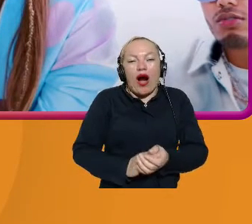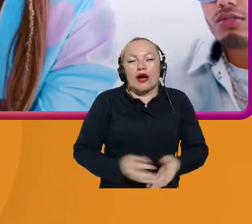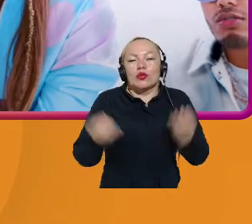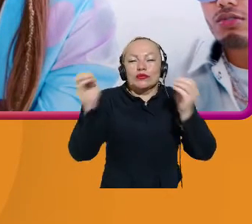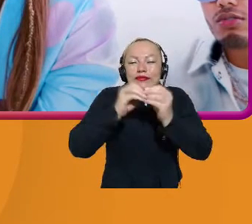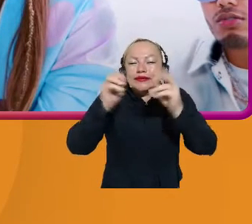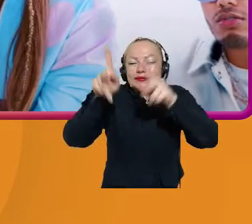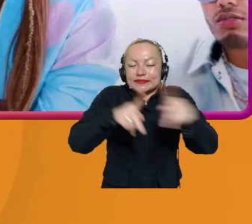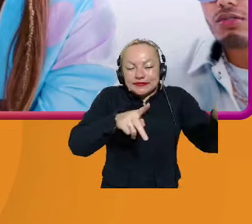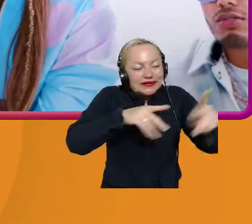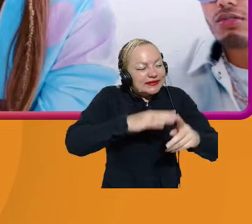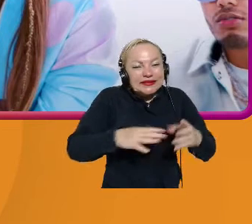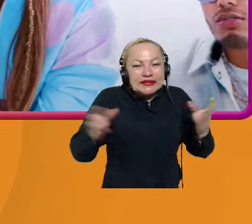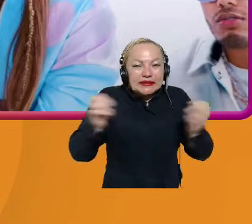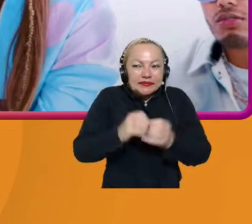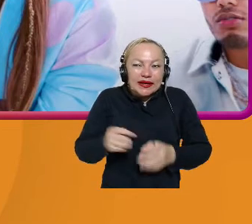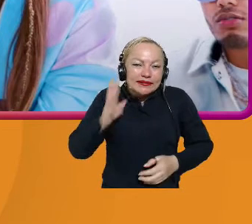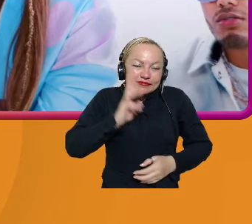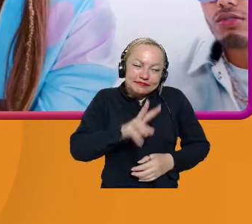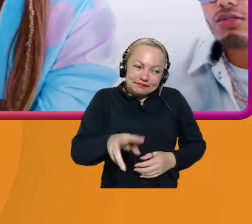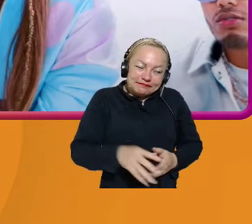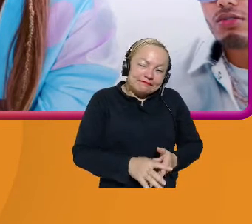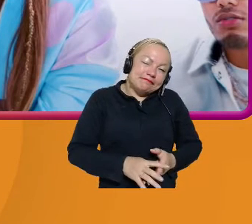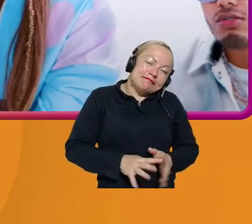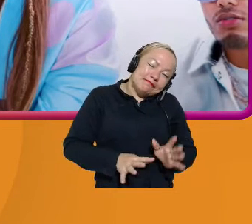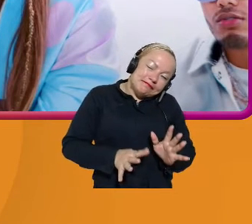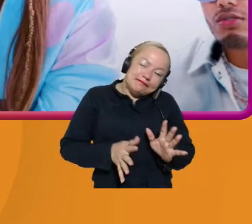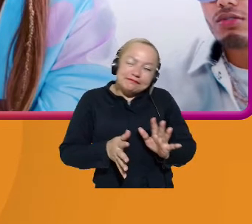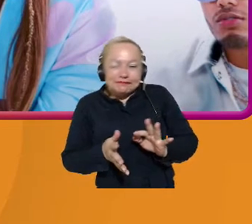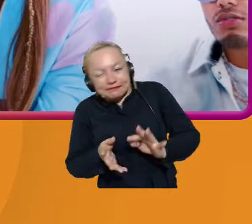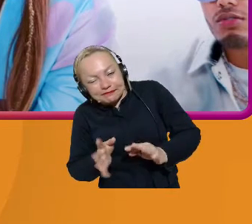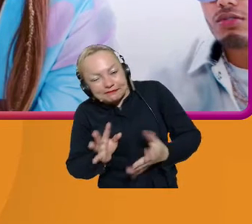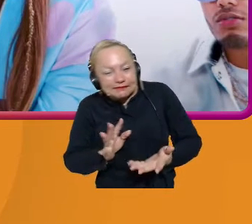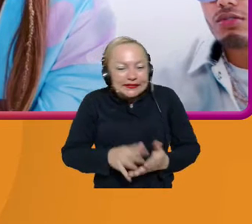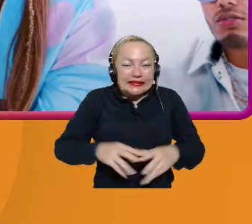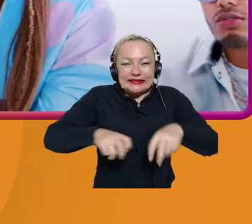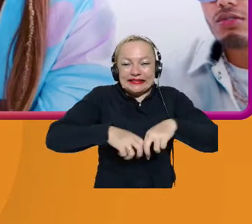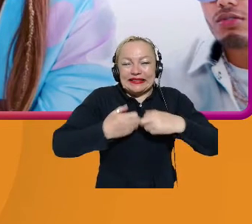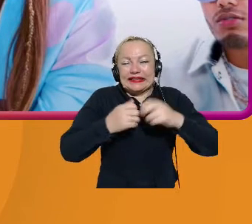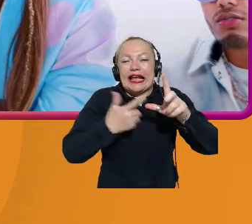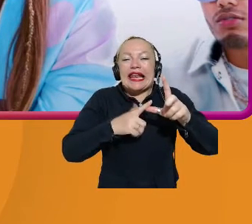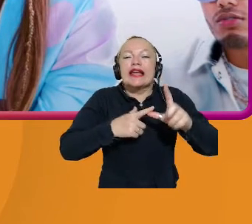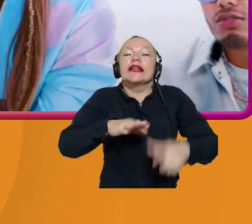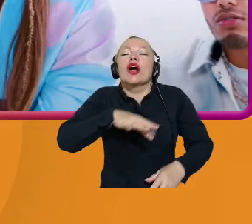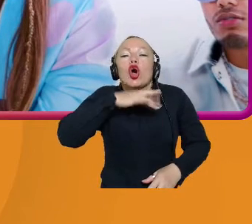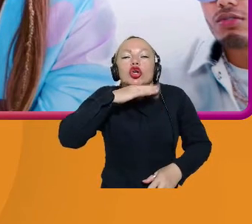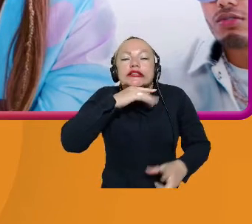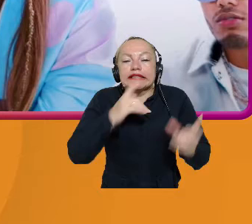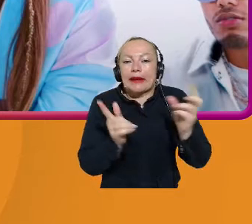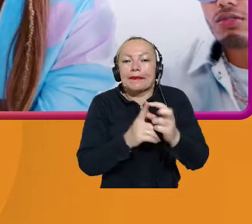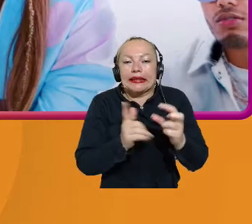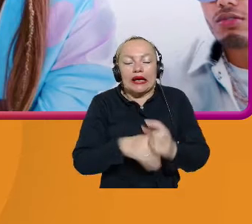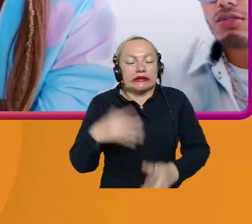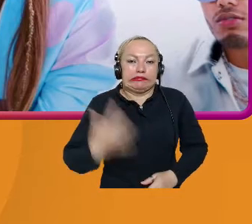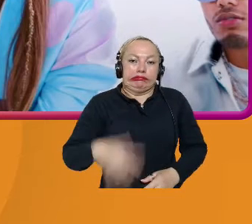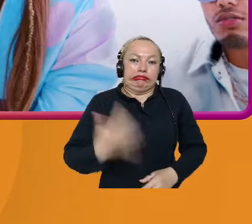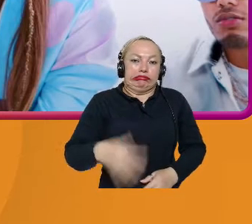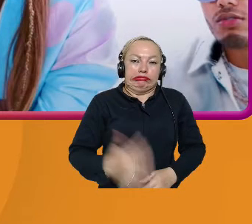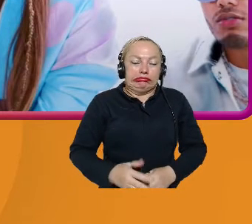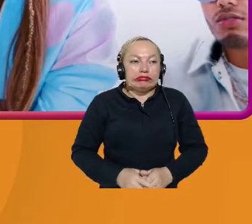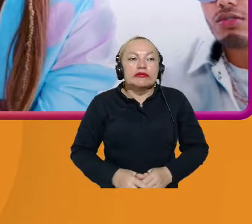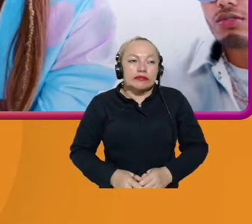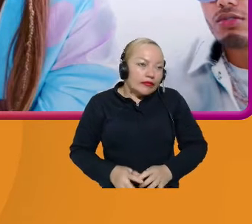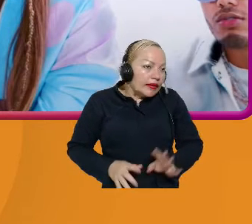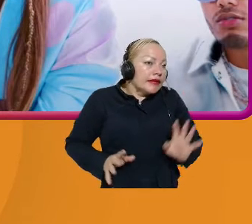generaciones que pues no dejan muy bien parado el reggaetón por sus letras obscenas y vulgares. Sí, ahora son como muy